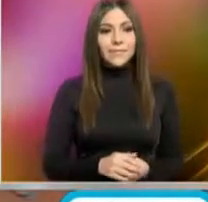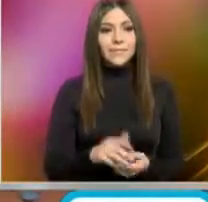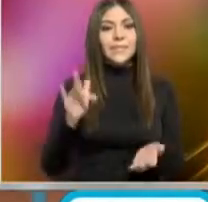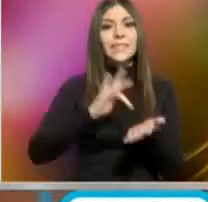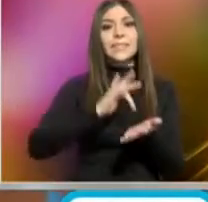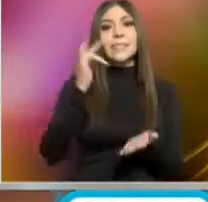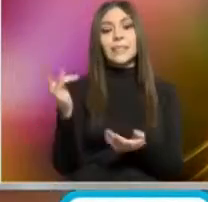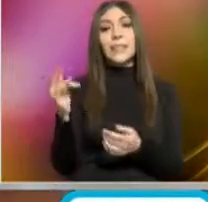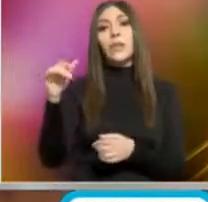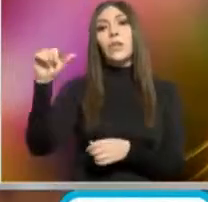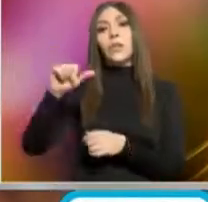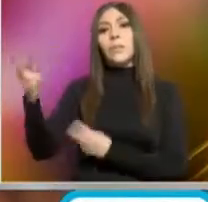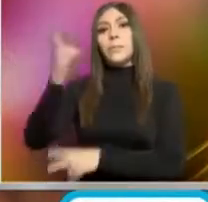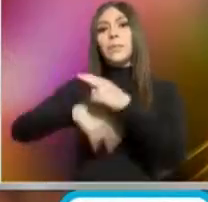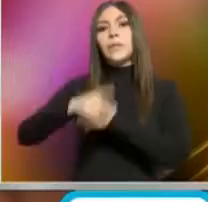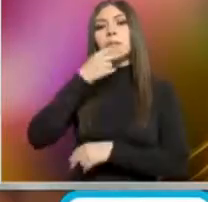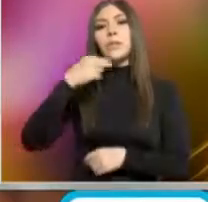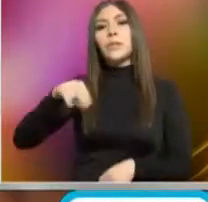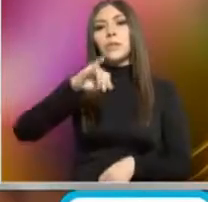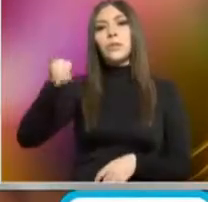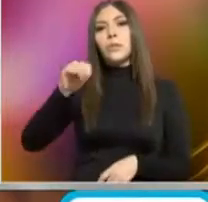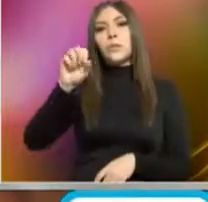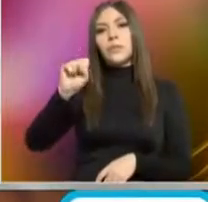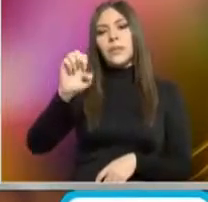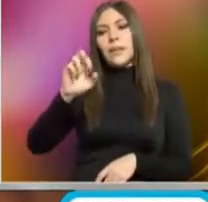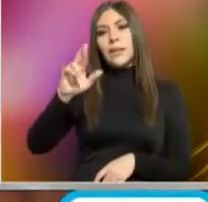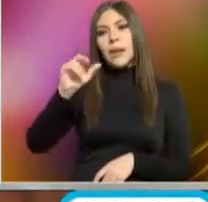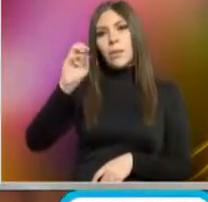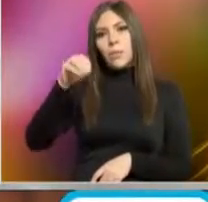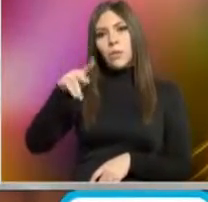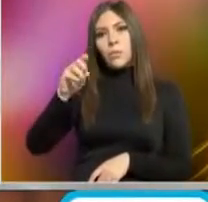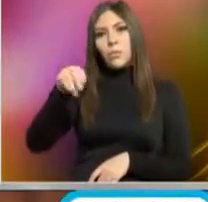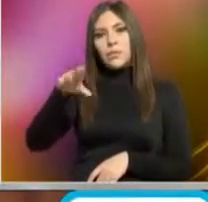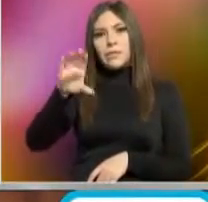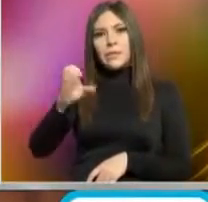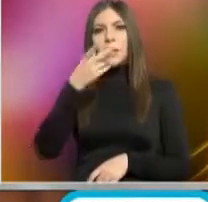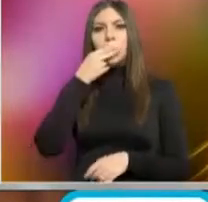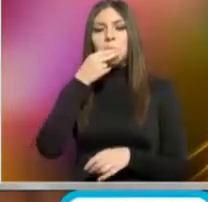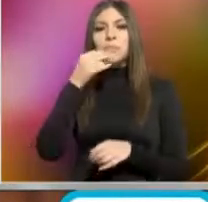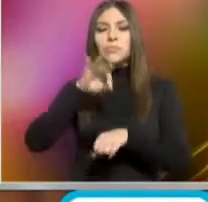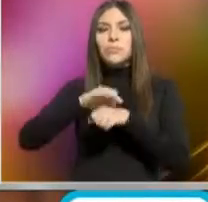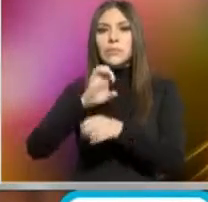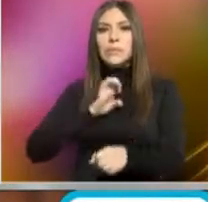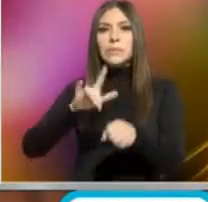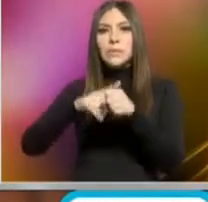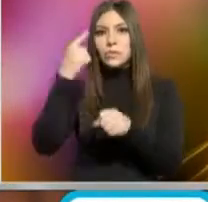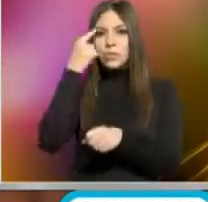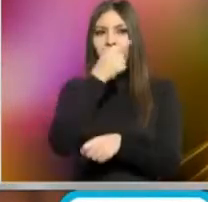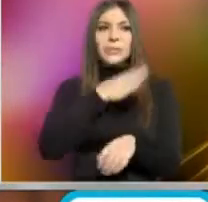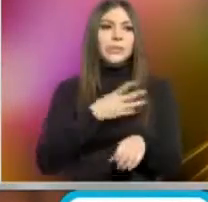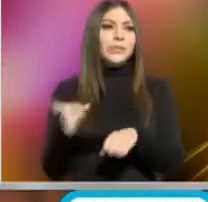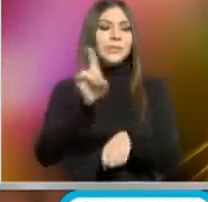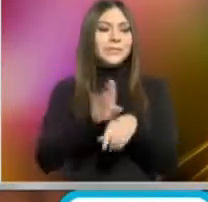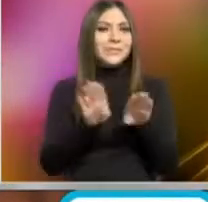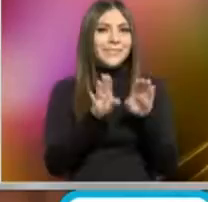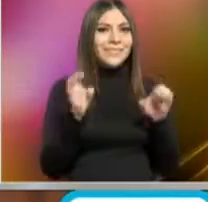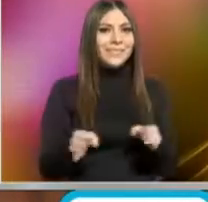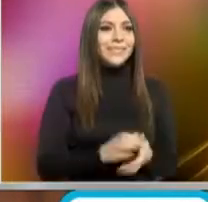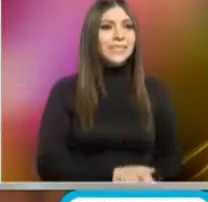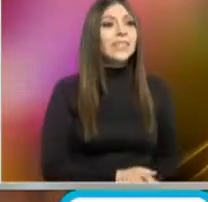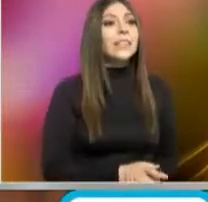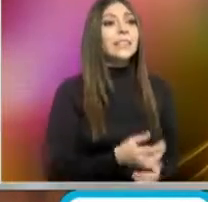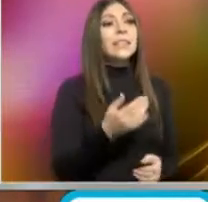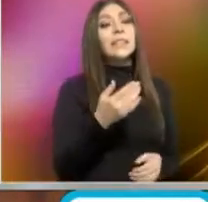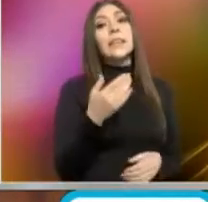Gracias, el día de hoy recibimos a José Ramón Ponce, Buenos oftalmólogo. días. Muchas Buenos gracias. días. Bienvenido. Buenos días. Gracias por la invitación. Oye, precisamente, pues este fin de